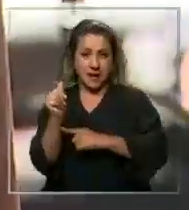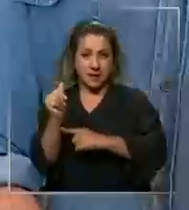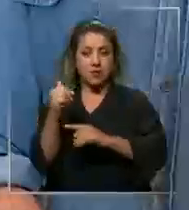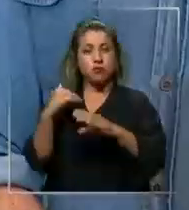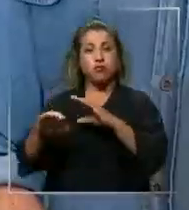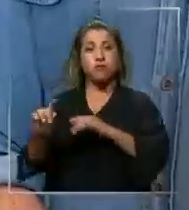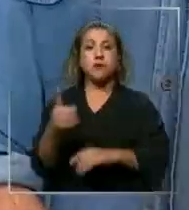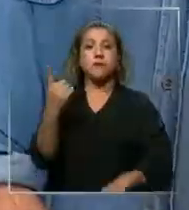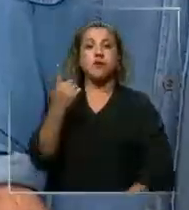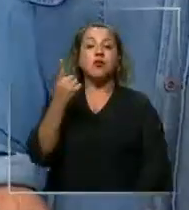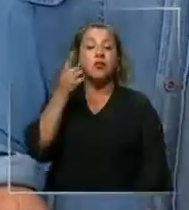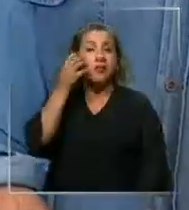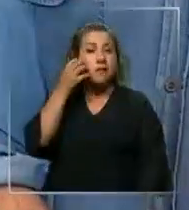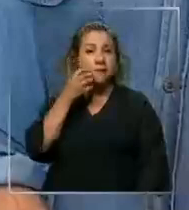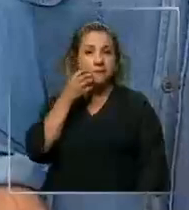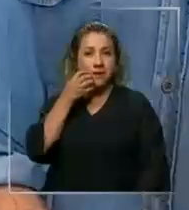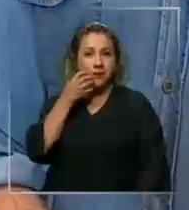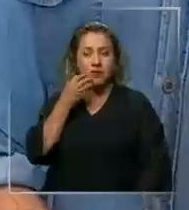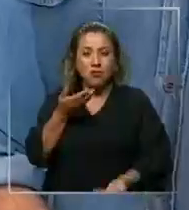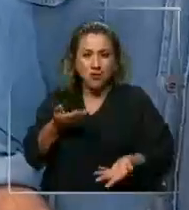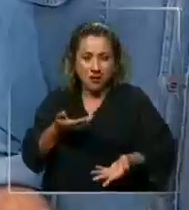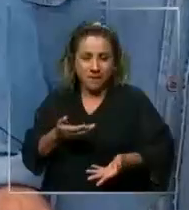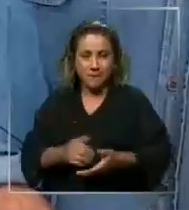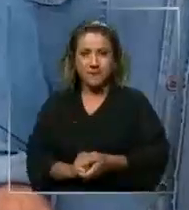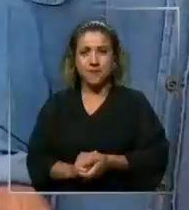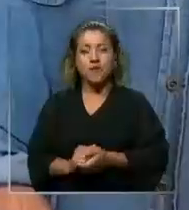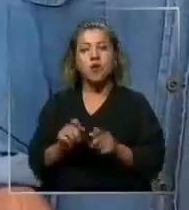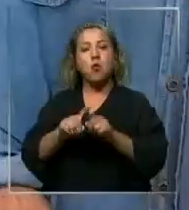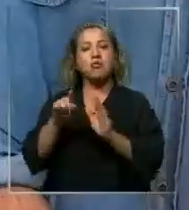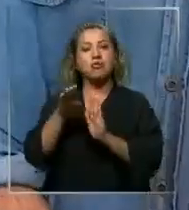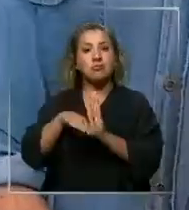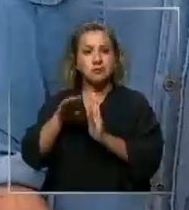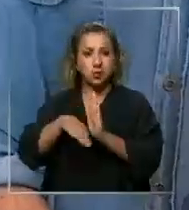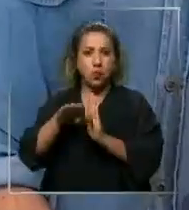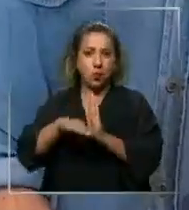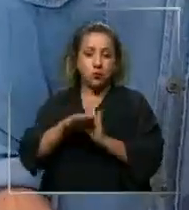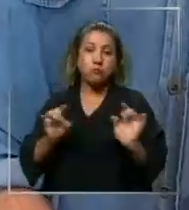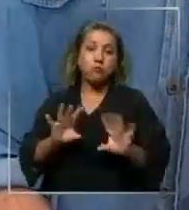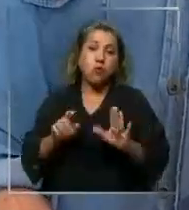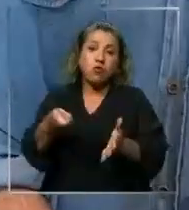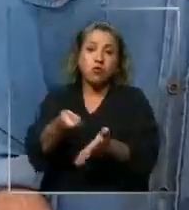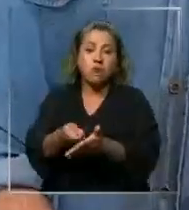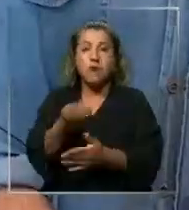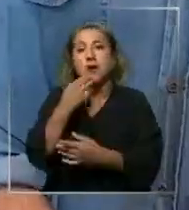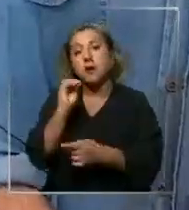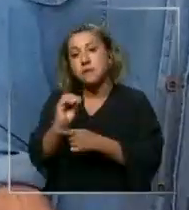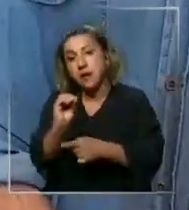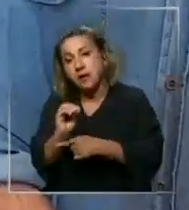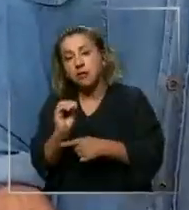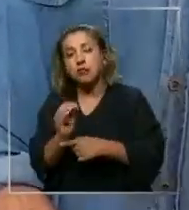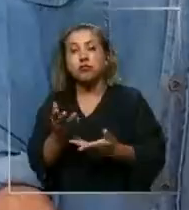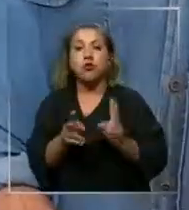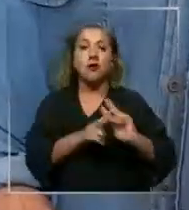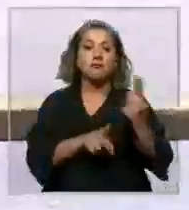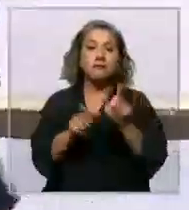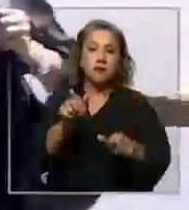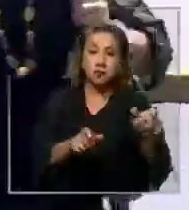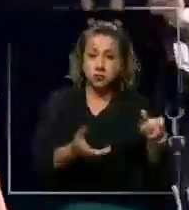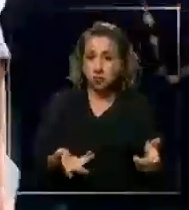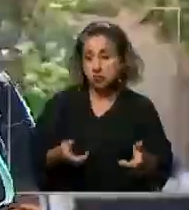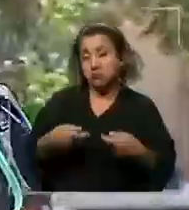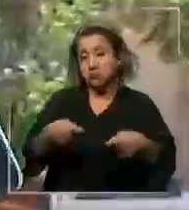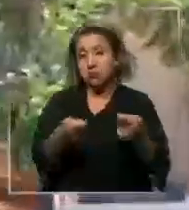el primero de mayo que lo que busca es convertirse en un descuento ante la compra de alimentos que puedan realizar las personas